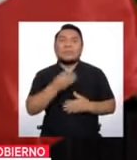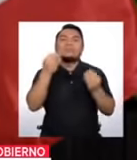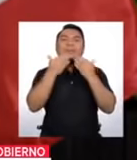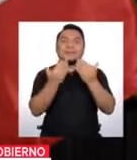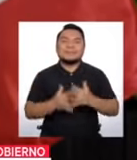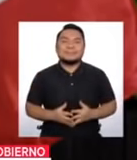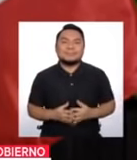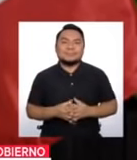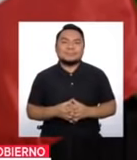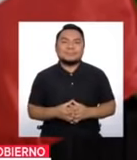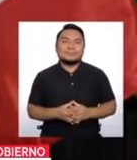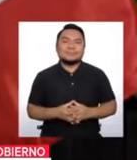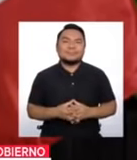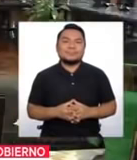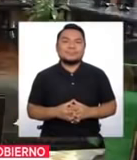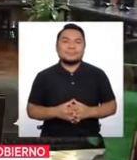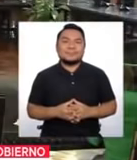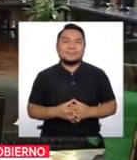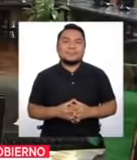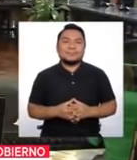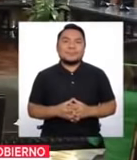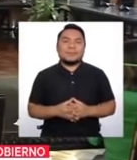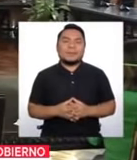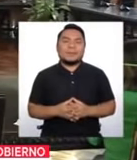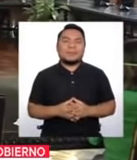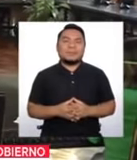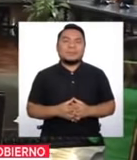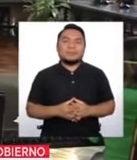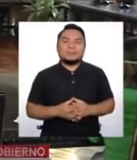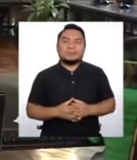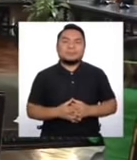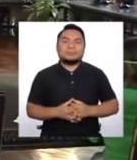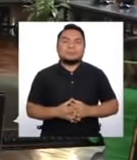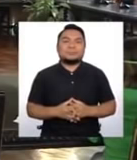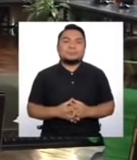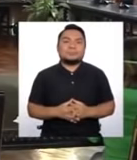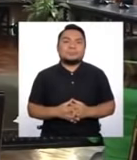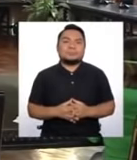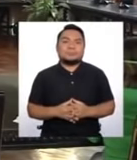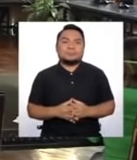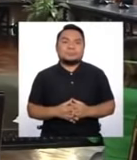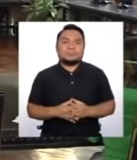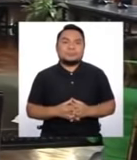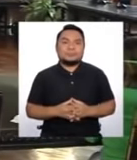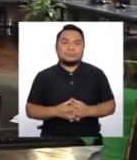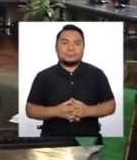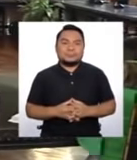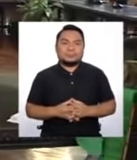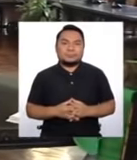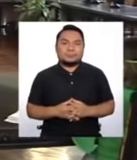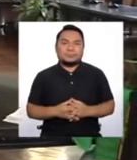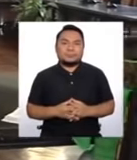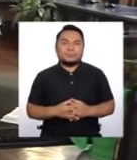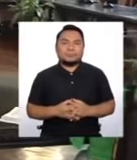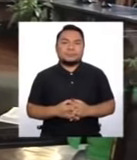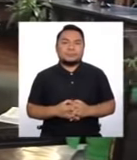gracias. La exhortación entonces que hace el presidente de la República a la población en general a sumarse todos de manera